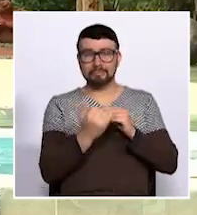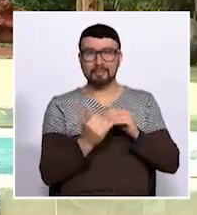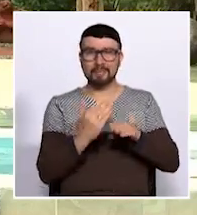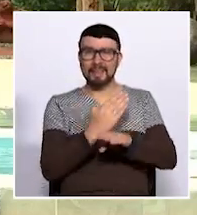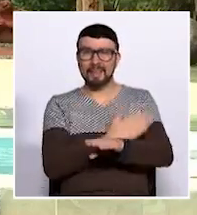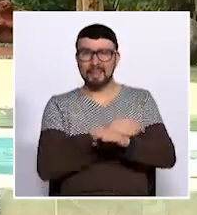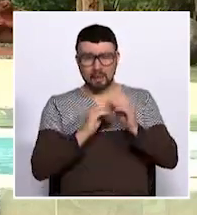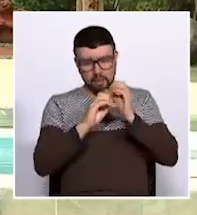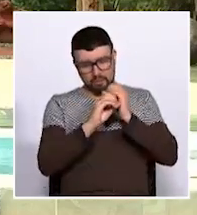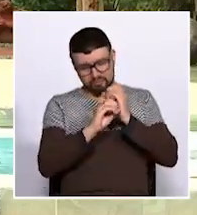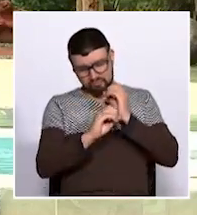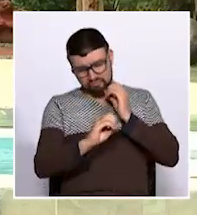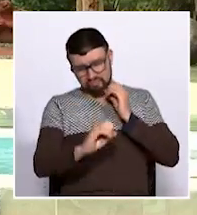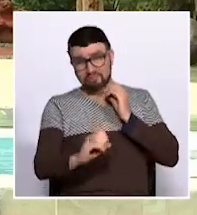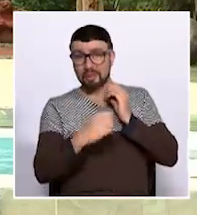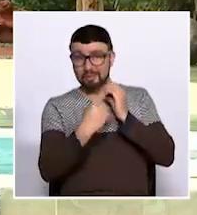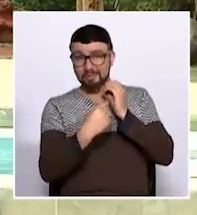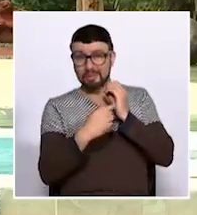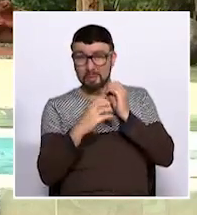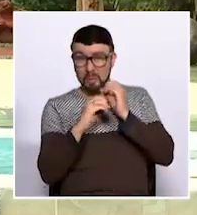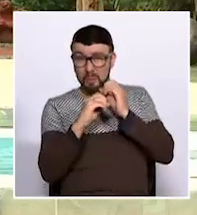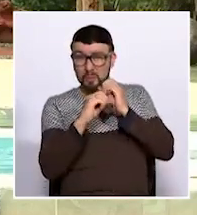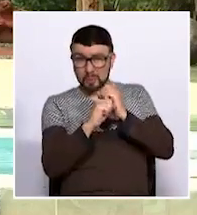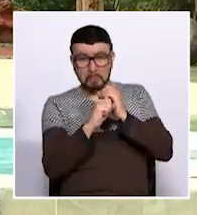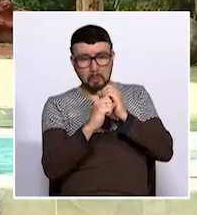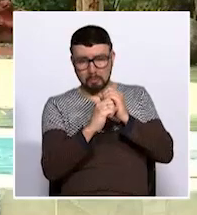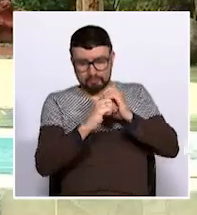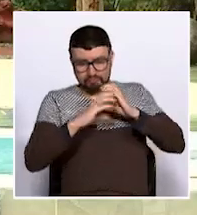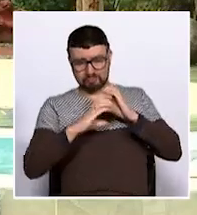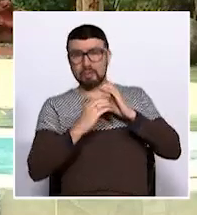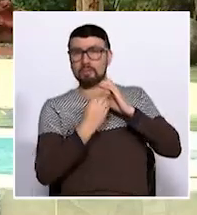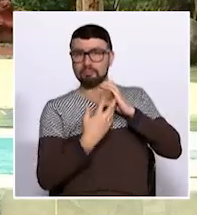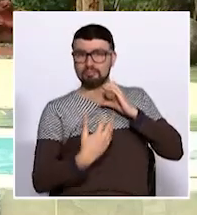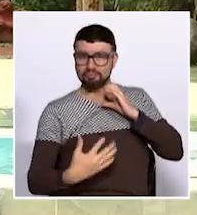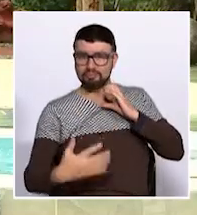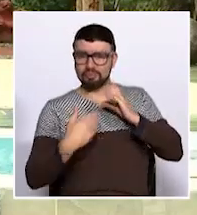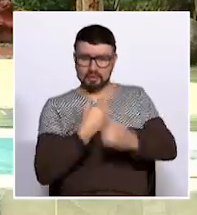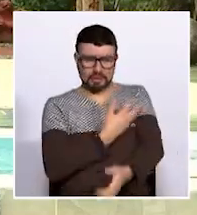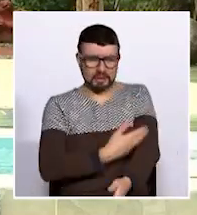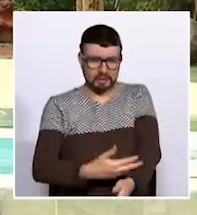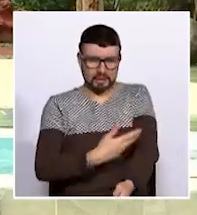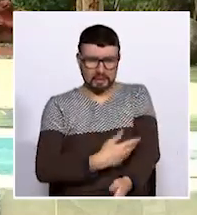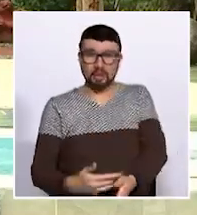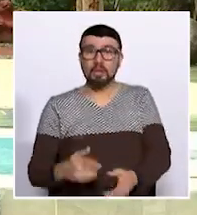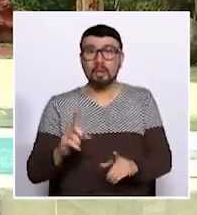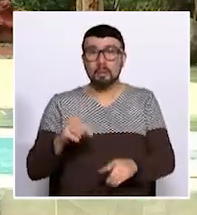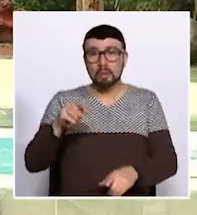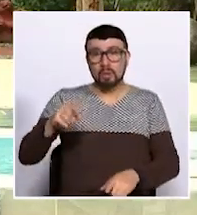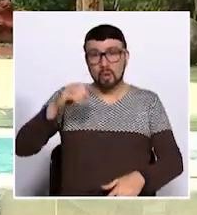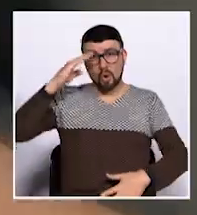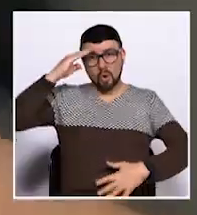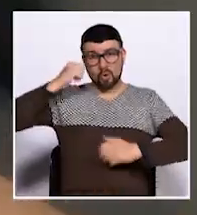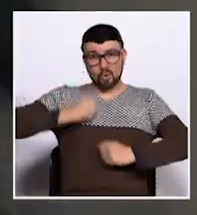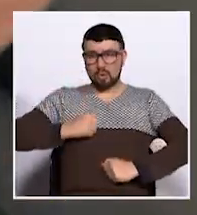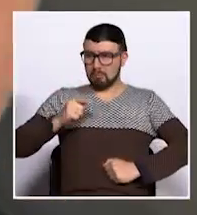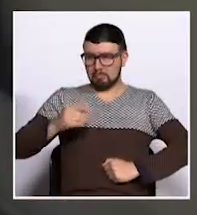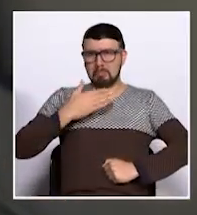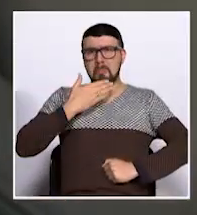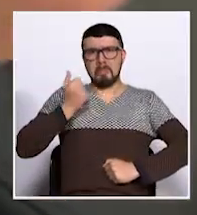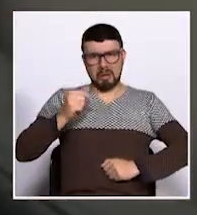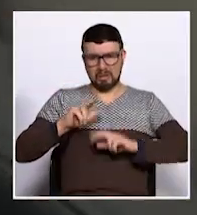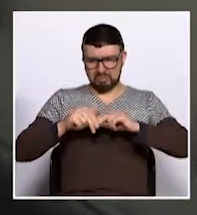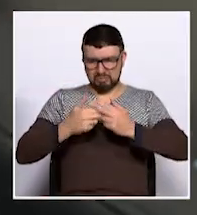de grasa que se nos pega en las arterias, ¿sí? Mejoraba la función sexual de los soldados, mejoraba la